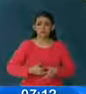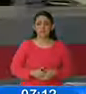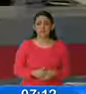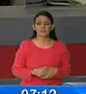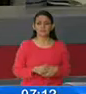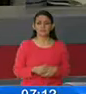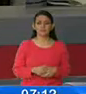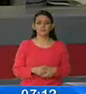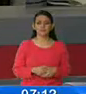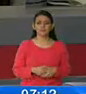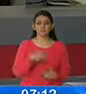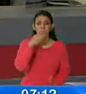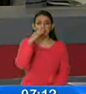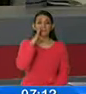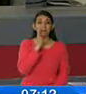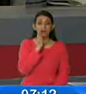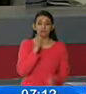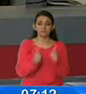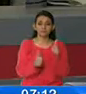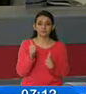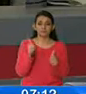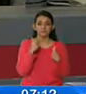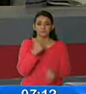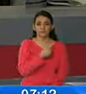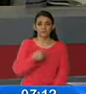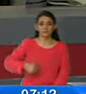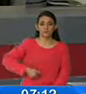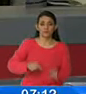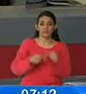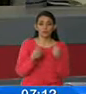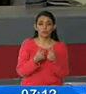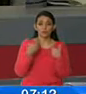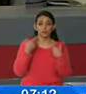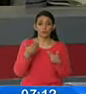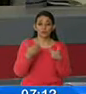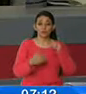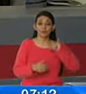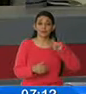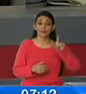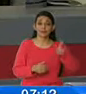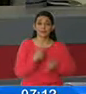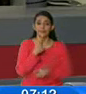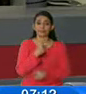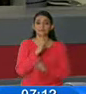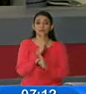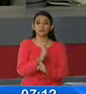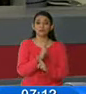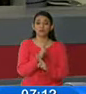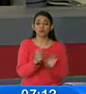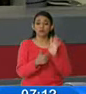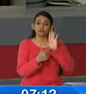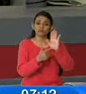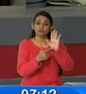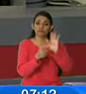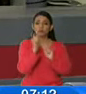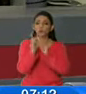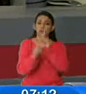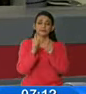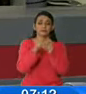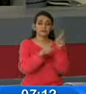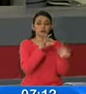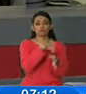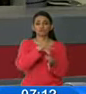Rojas. Paco Moncayo, aspirante a la presidencia por el Acuerdo Nacional por el Cambio, se refirió a los resultados presentados en las encuestadoras